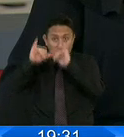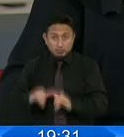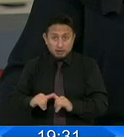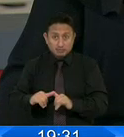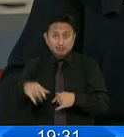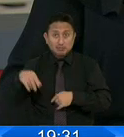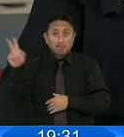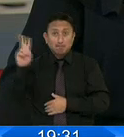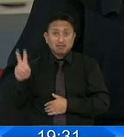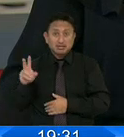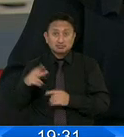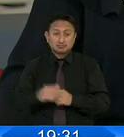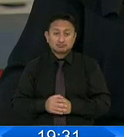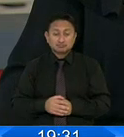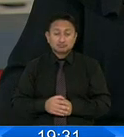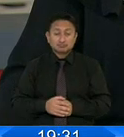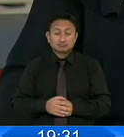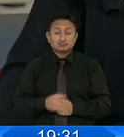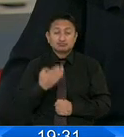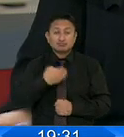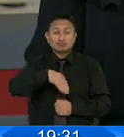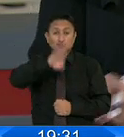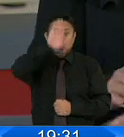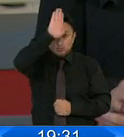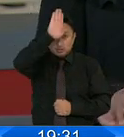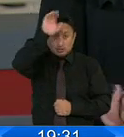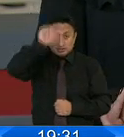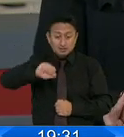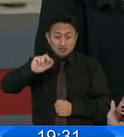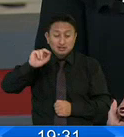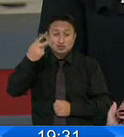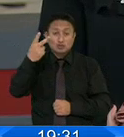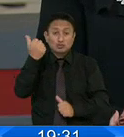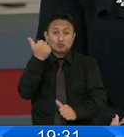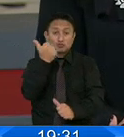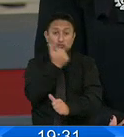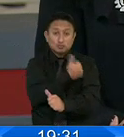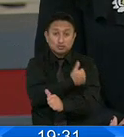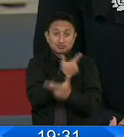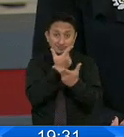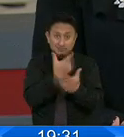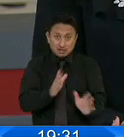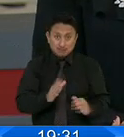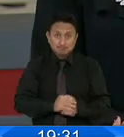mientras que al Papa Francisco ya se le aplicó la segunda dosis de la vacuna de Pfizer.